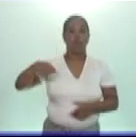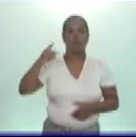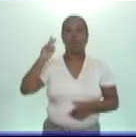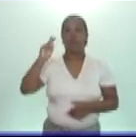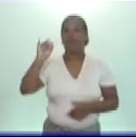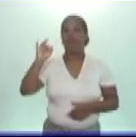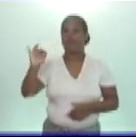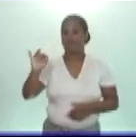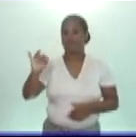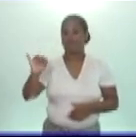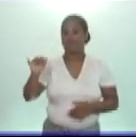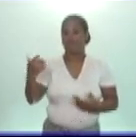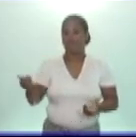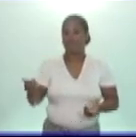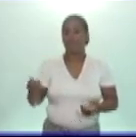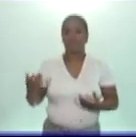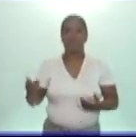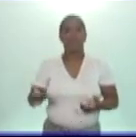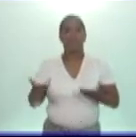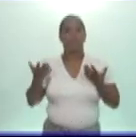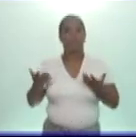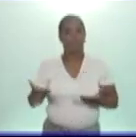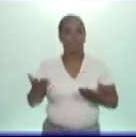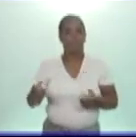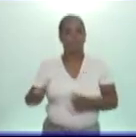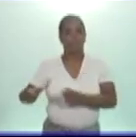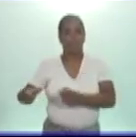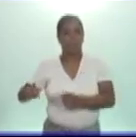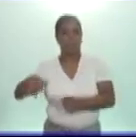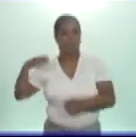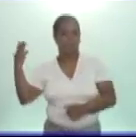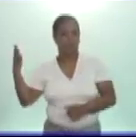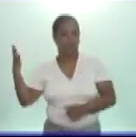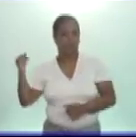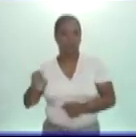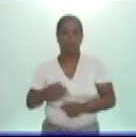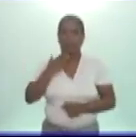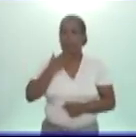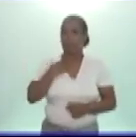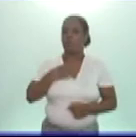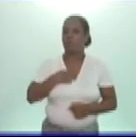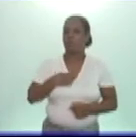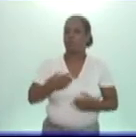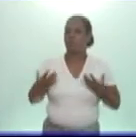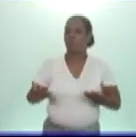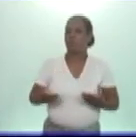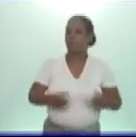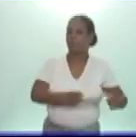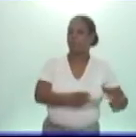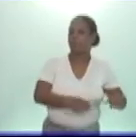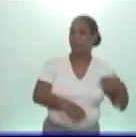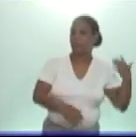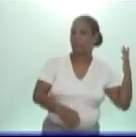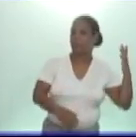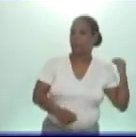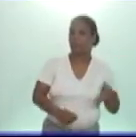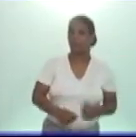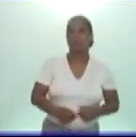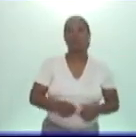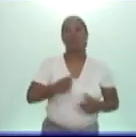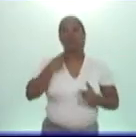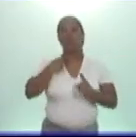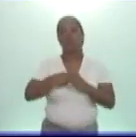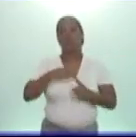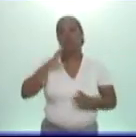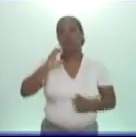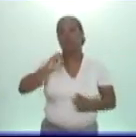del platillo de la derecha. ¿Y cómo tengo el peso del platillo de la izquierda? Bueno, pues sumando 0,4 más